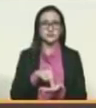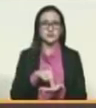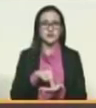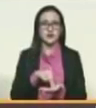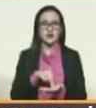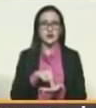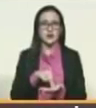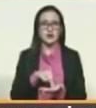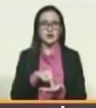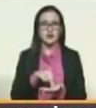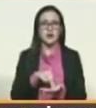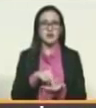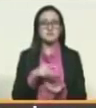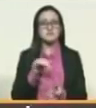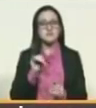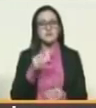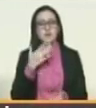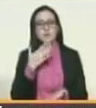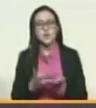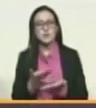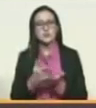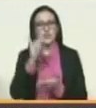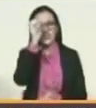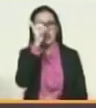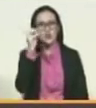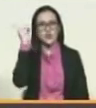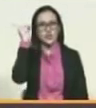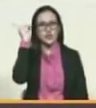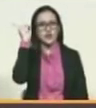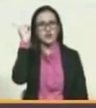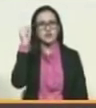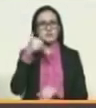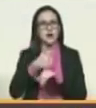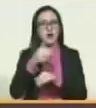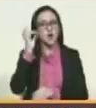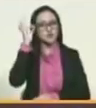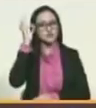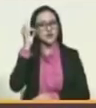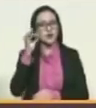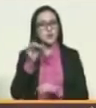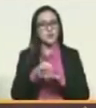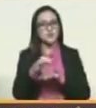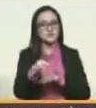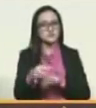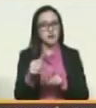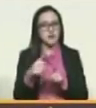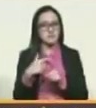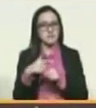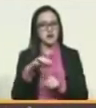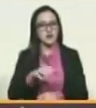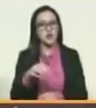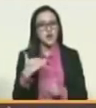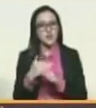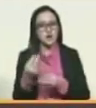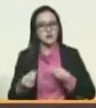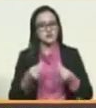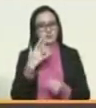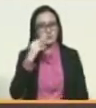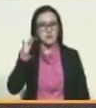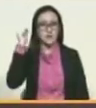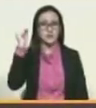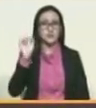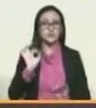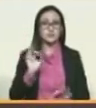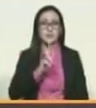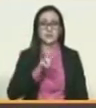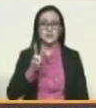constituyente Diosdado Cabello, y las elecciones a los consejos legislativos y municipales, como lo hizo el presidente Nicolás Maduro. Es decir, el 22 de